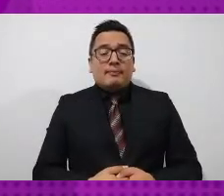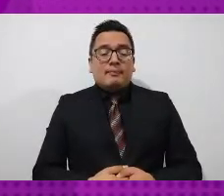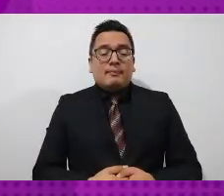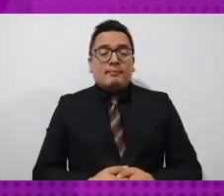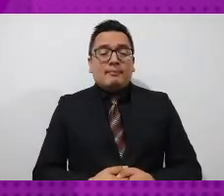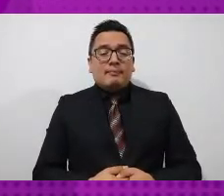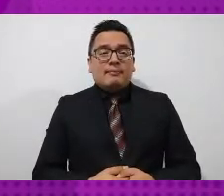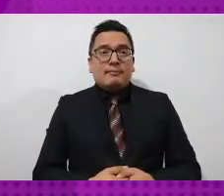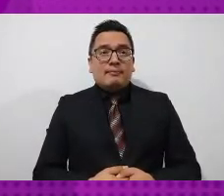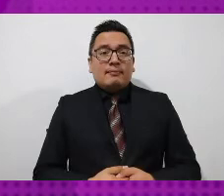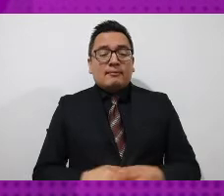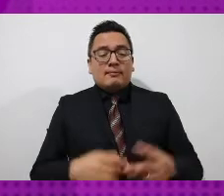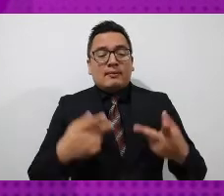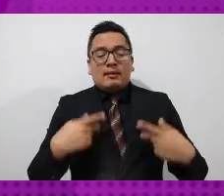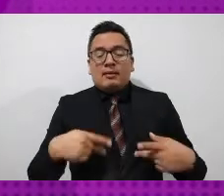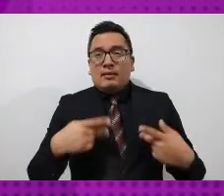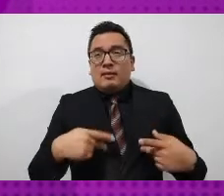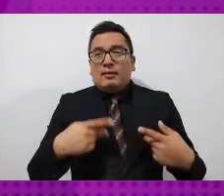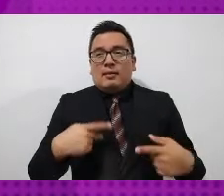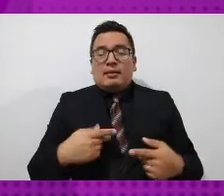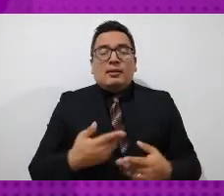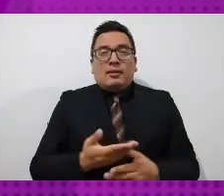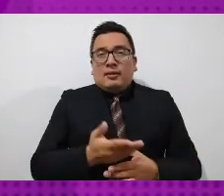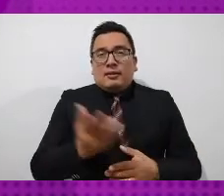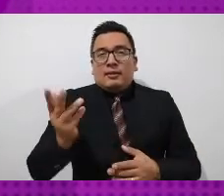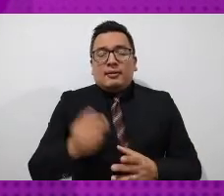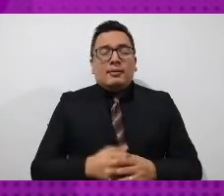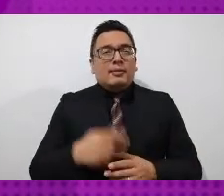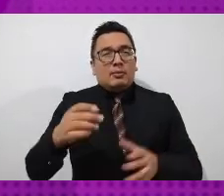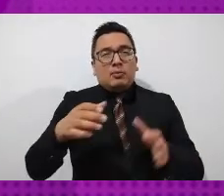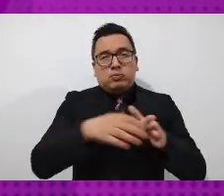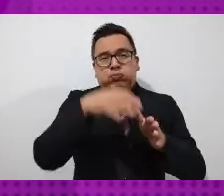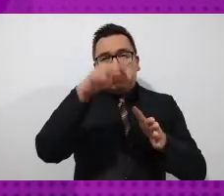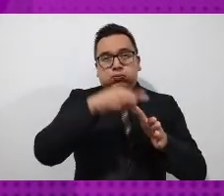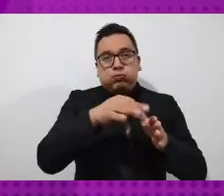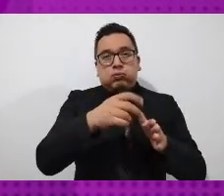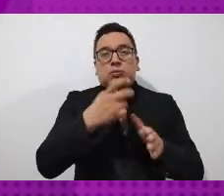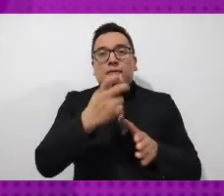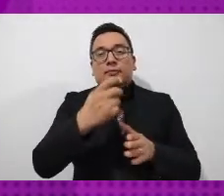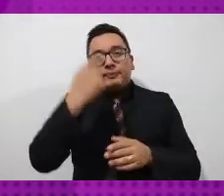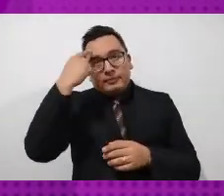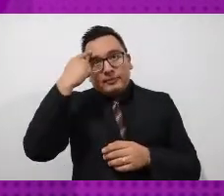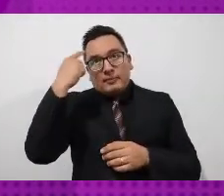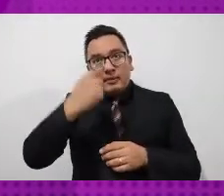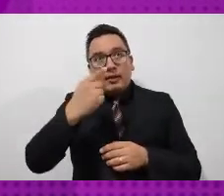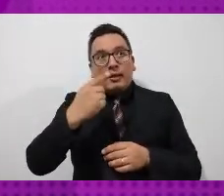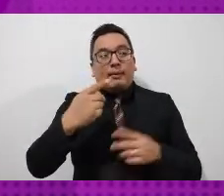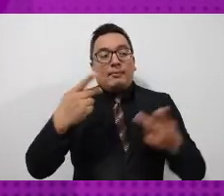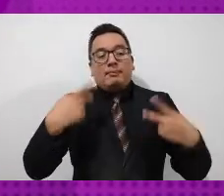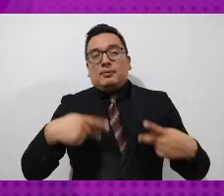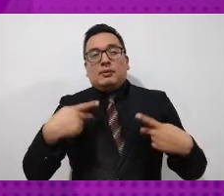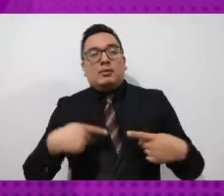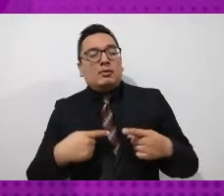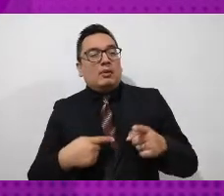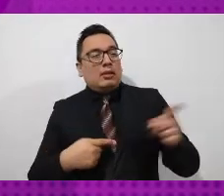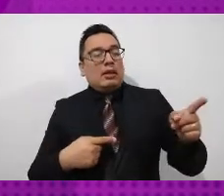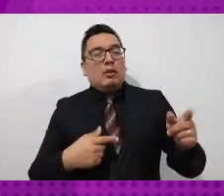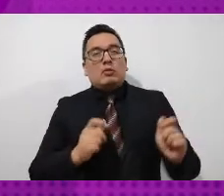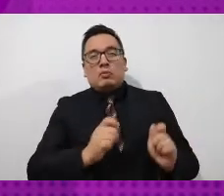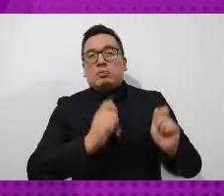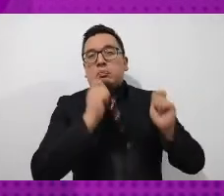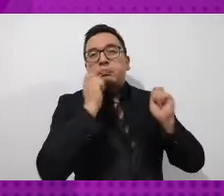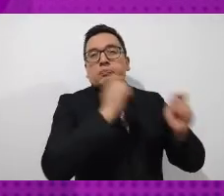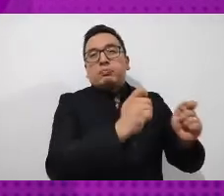del día, es la que con tu voto puede establecer aquellas personas que sean sus